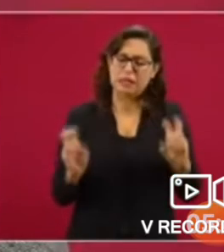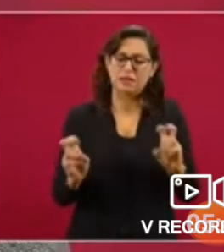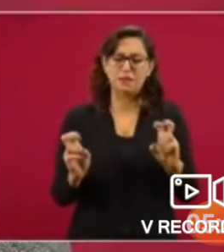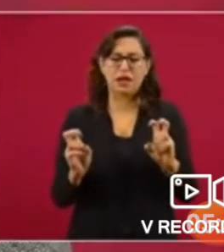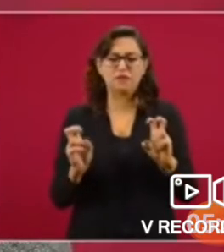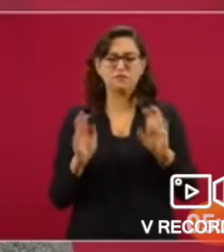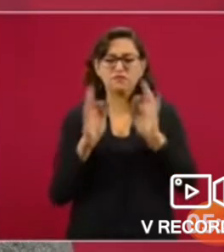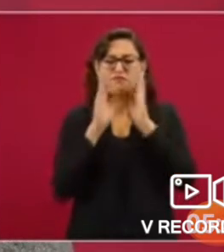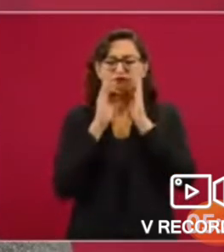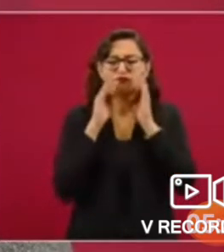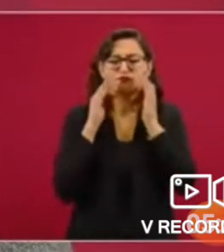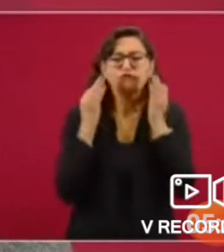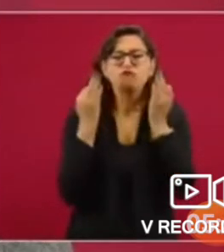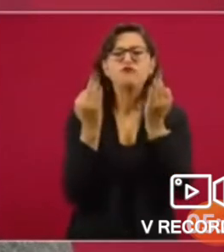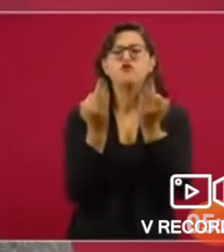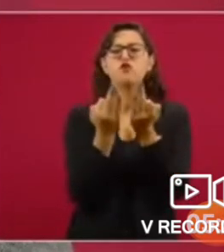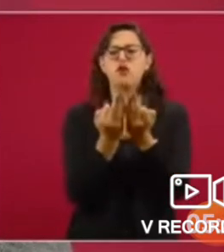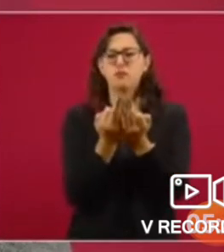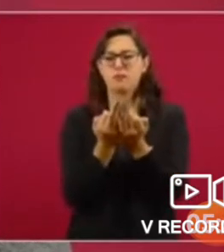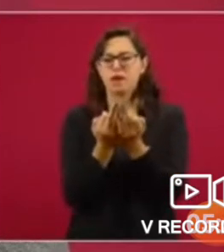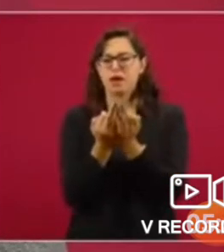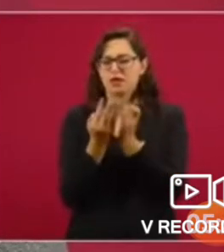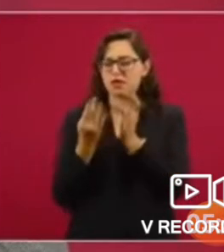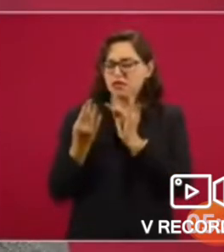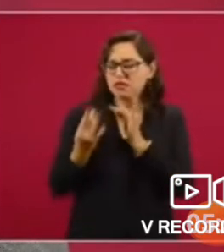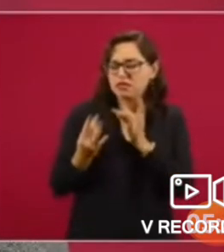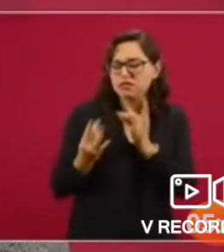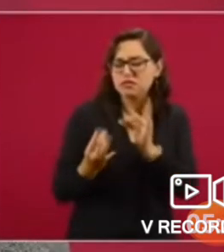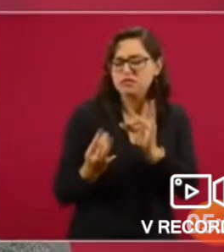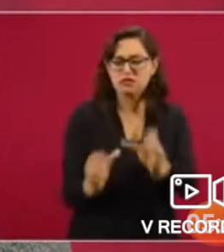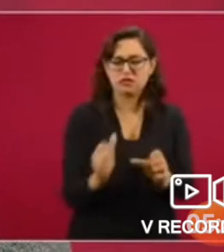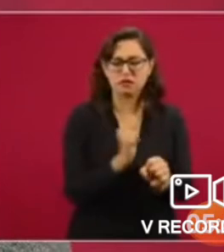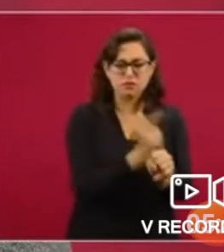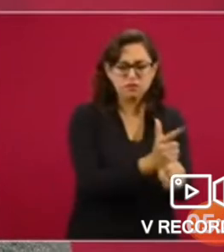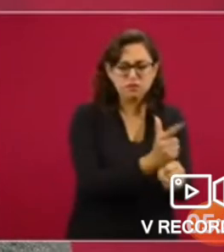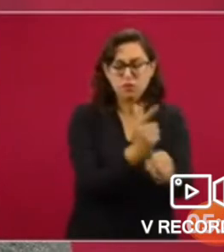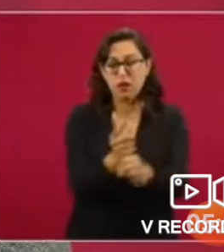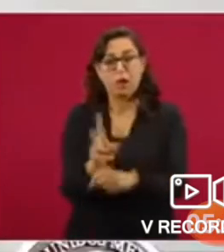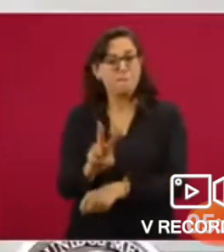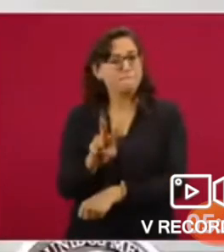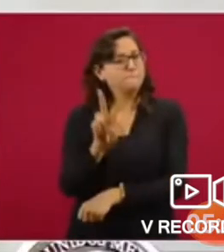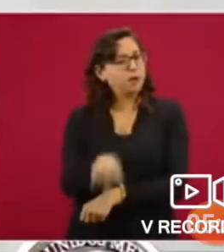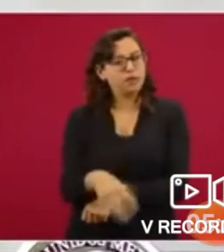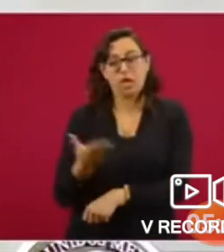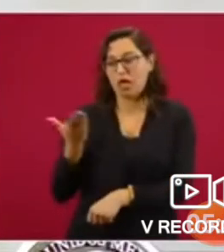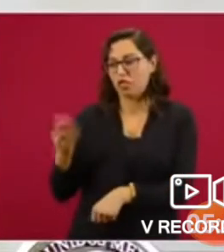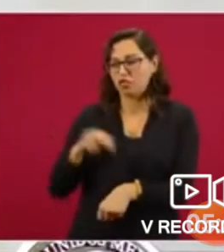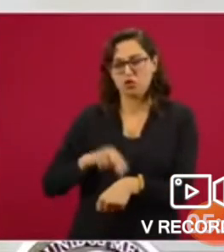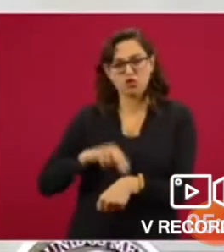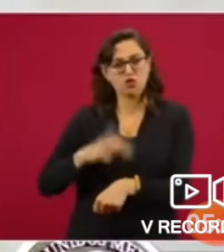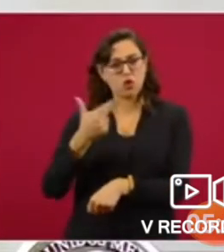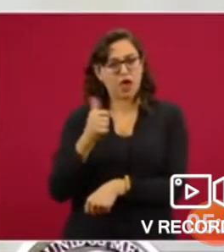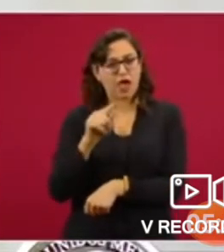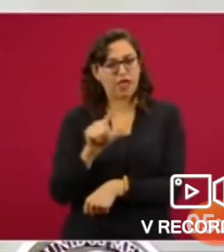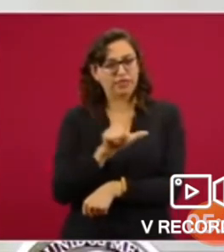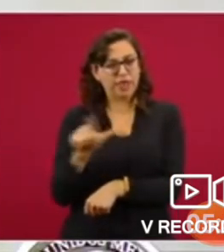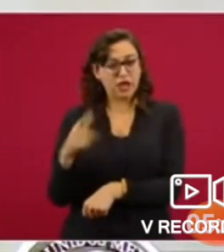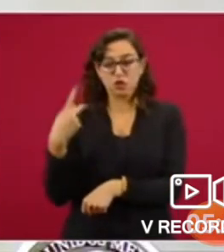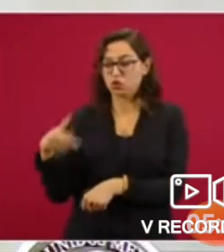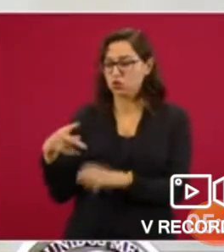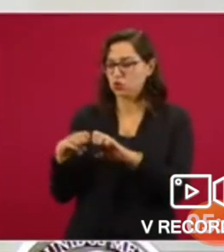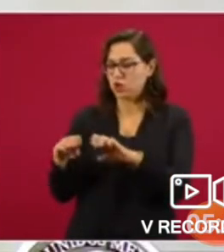doctor Hugo López-Gatell el estar buscando con su grupo, no es solo de un agente, todo el